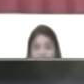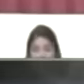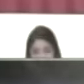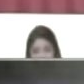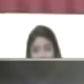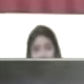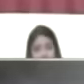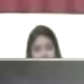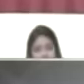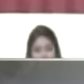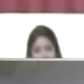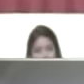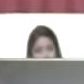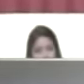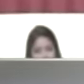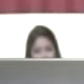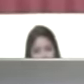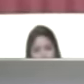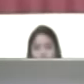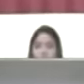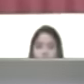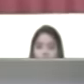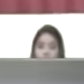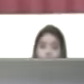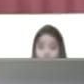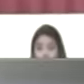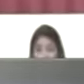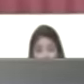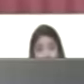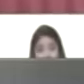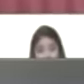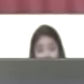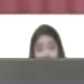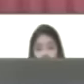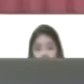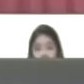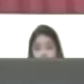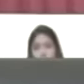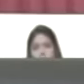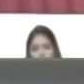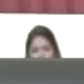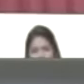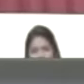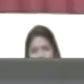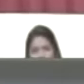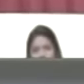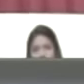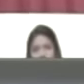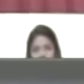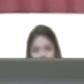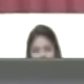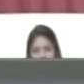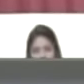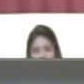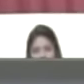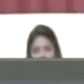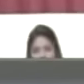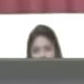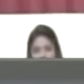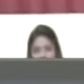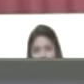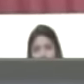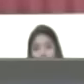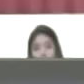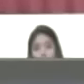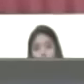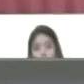y seguridad y custodia. Nos acompaña también el comandante, el teniente coronel